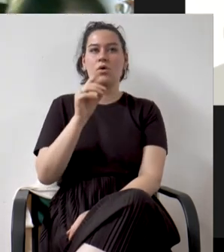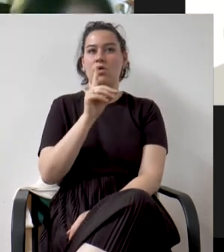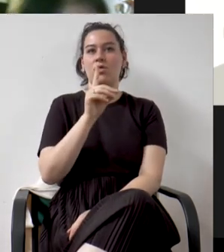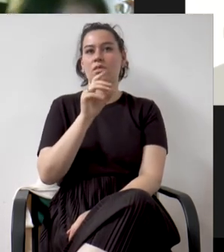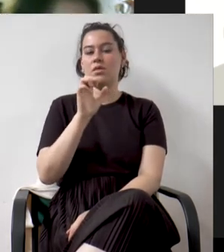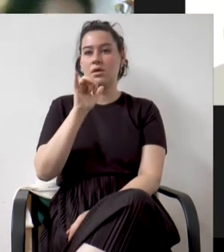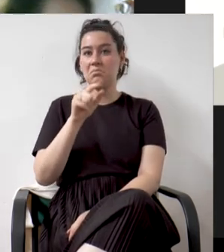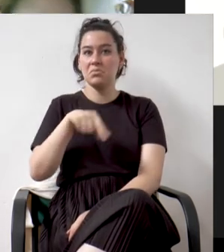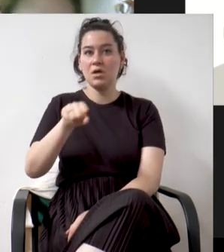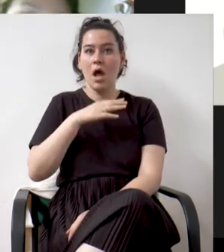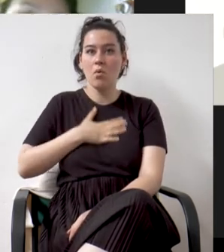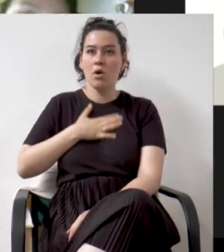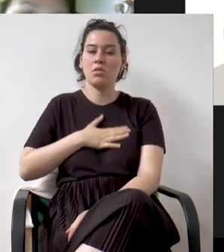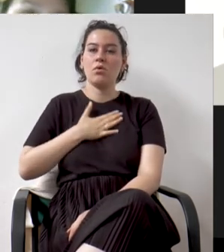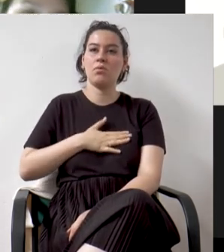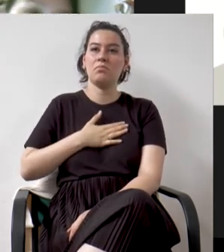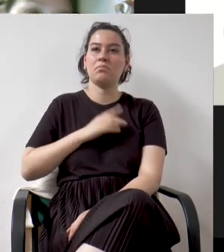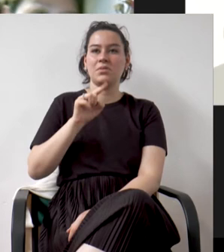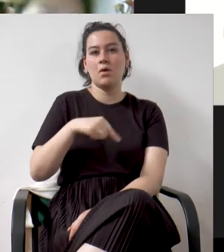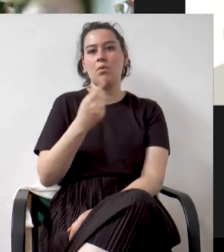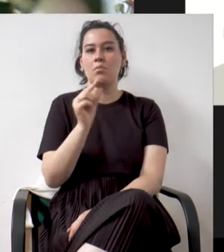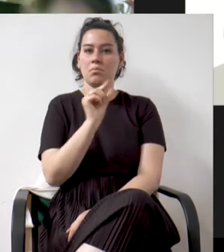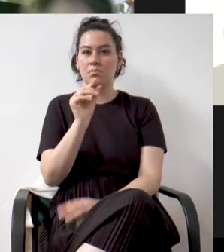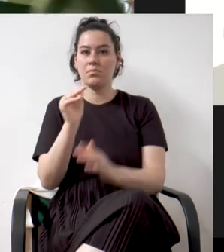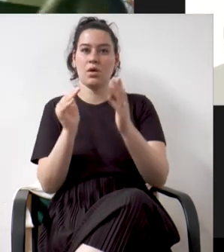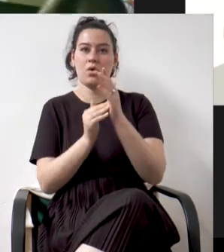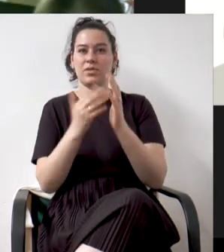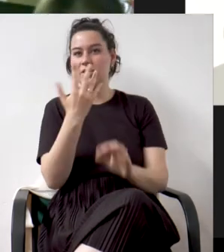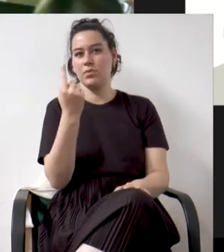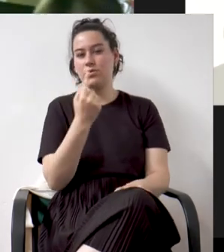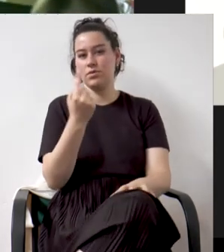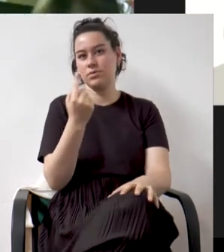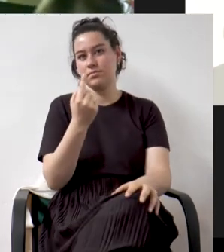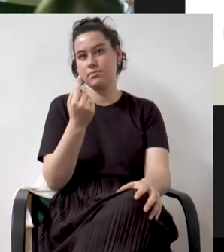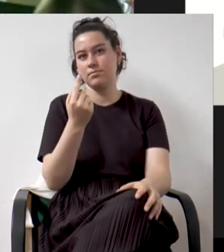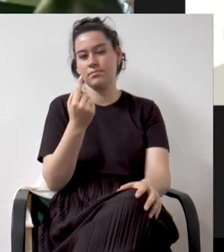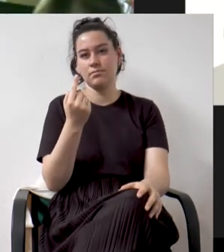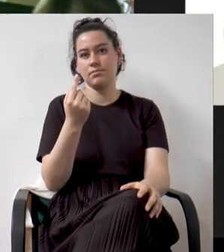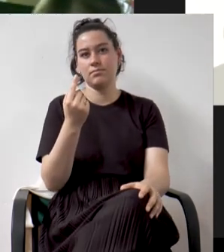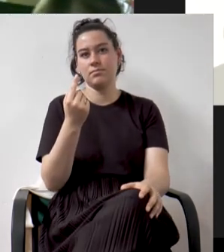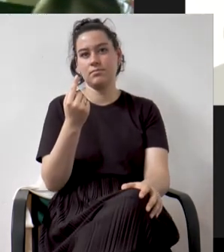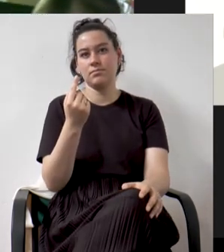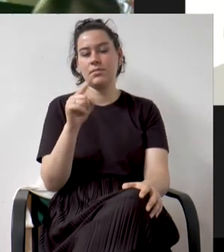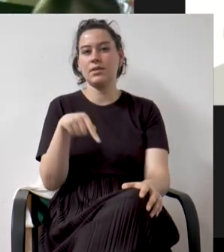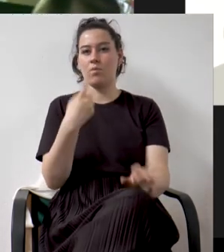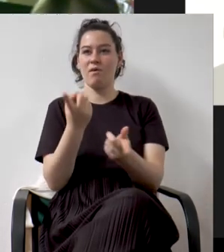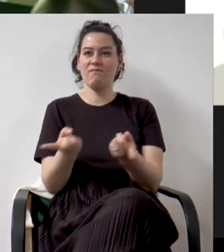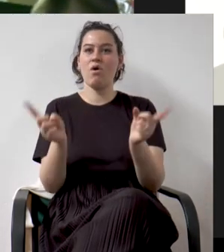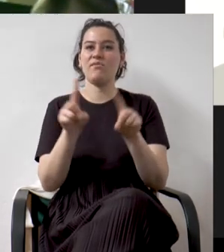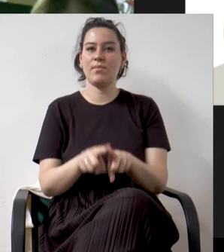si están de acuerdo, después haremos un pequeño corte de 5 minutos, después retomamos